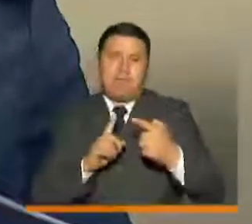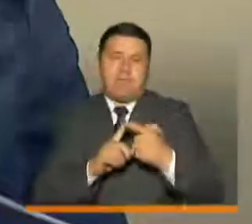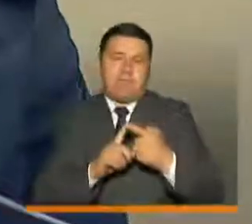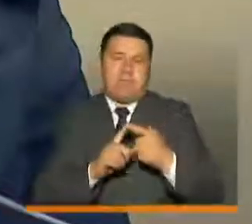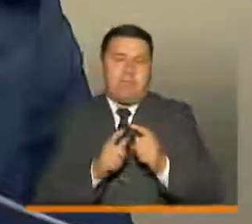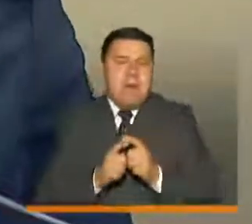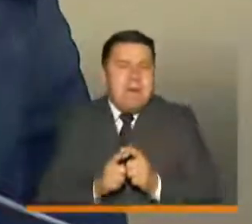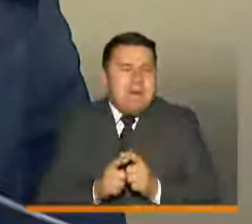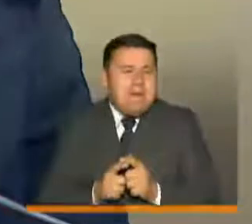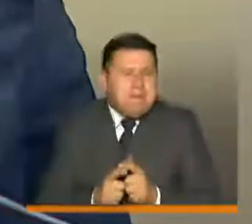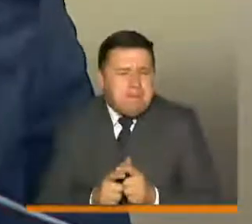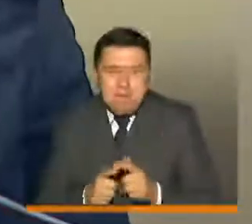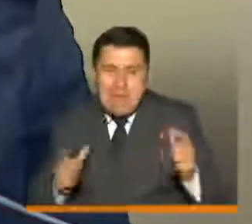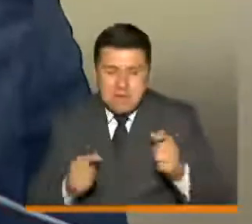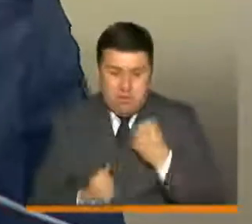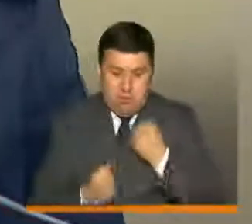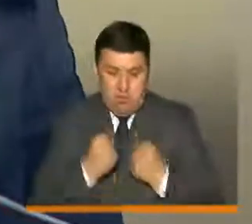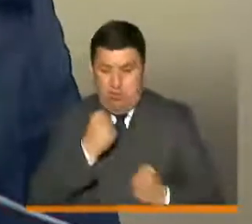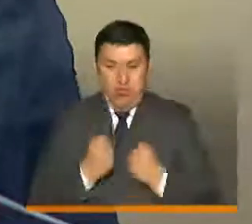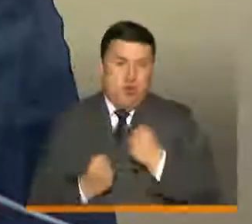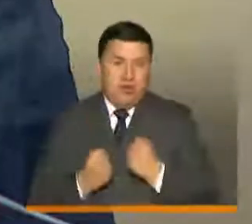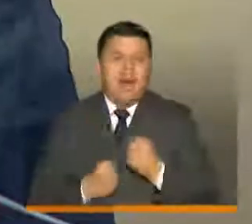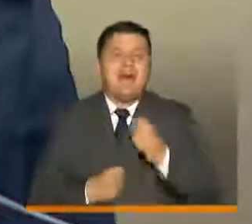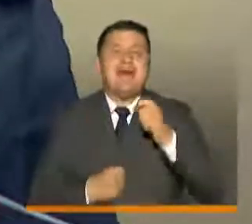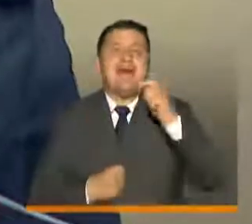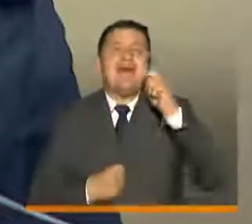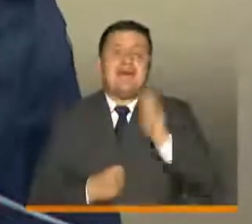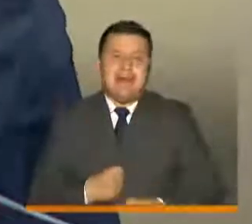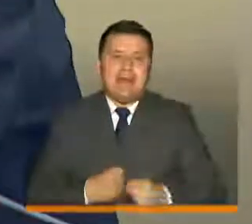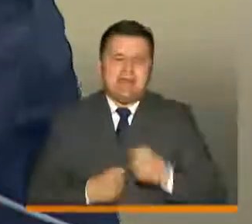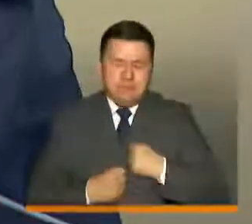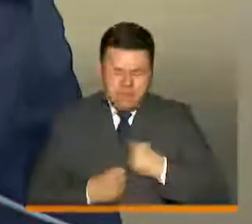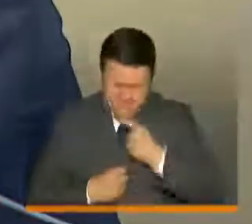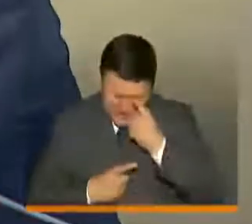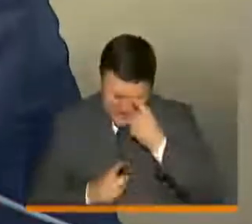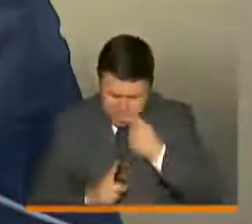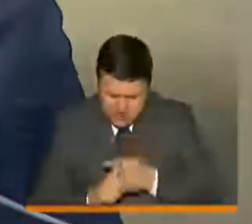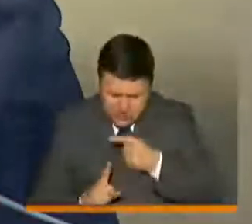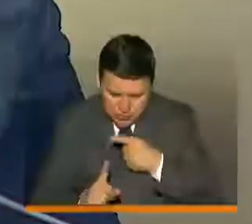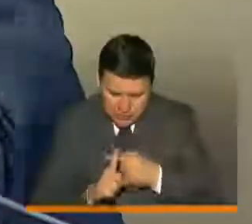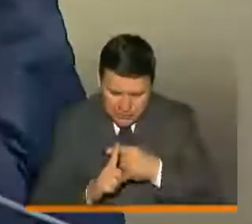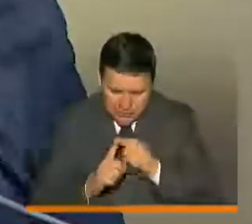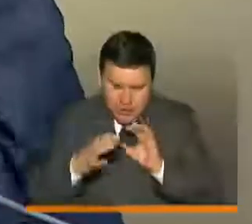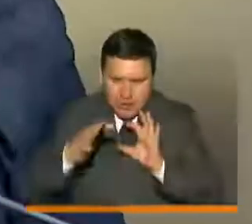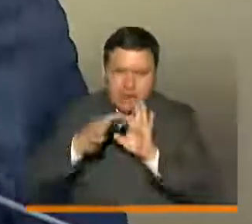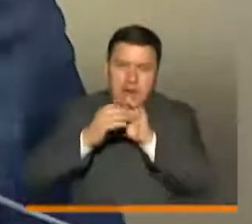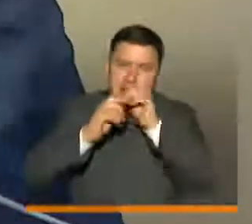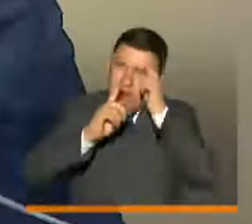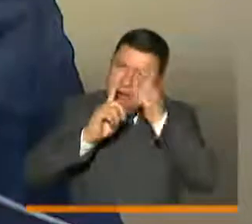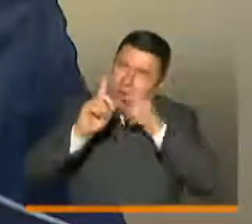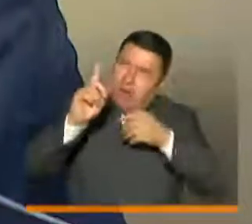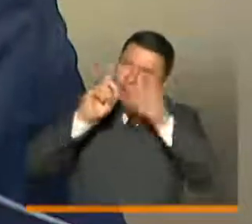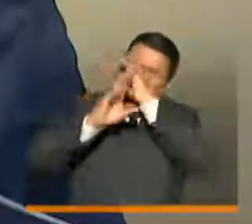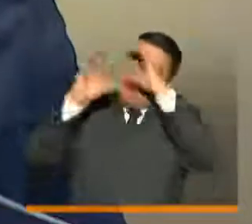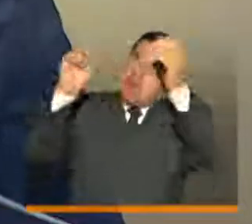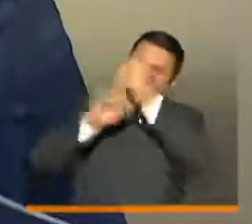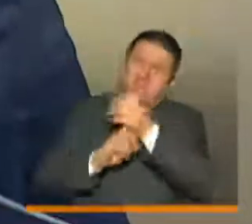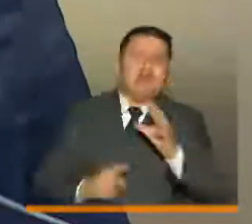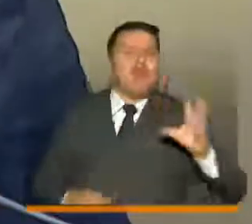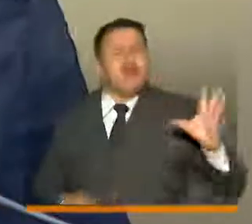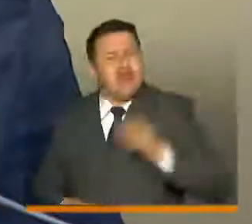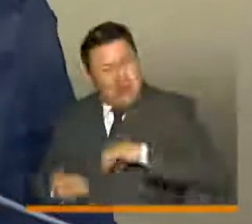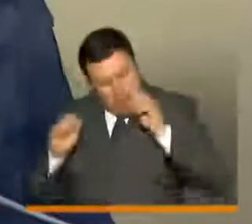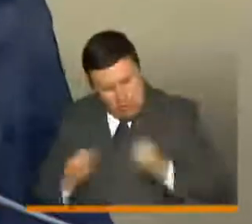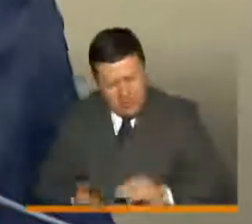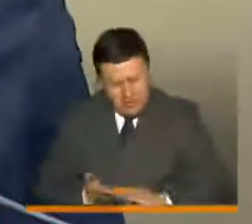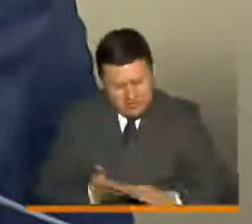que el gran motor de todo este proceso tiene que ser el optimismo y la esperanza. Es decir, todos vamos a salir adelante y en la